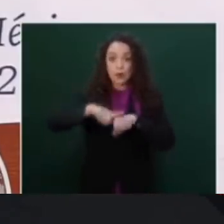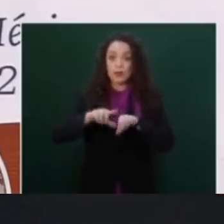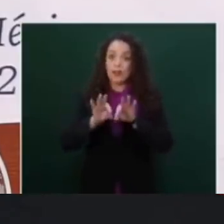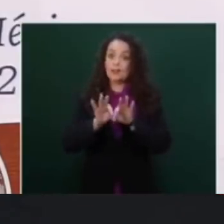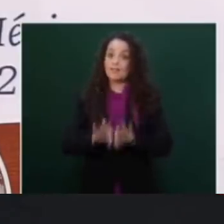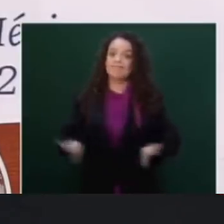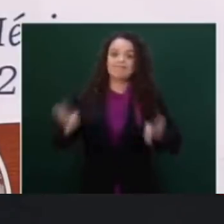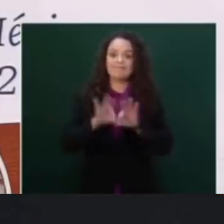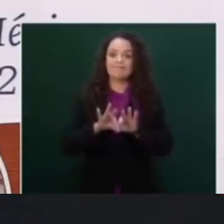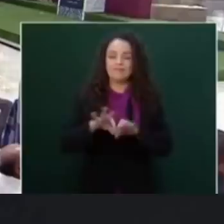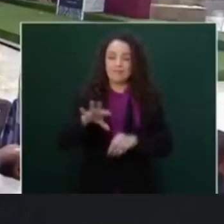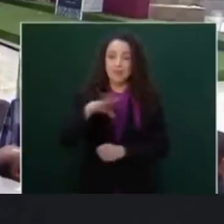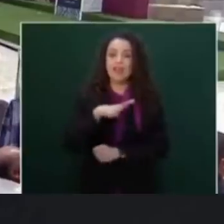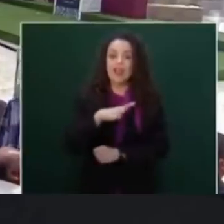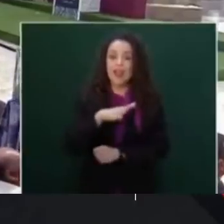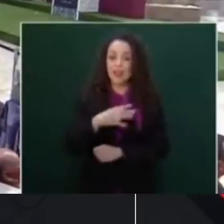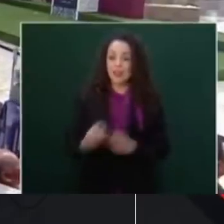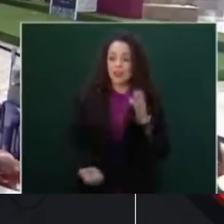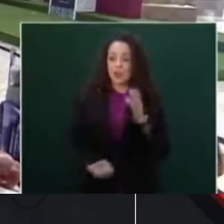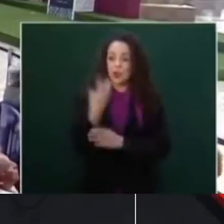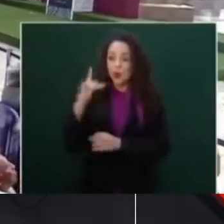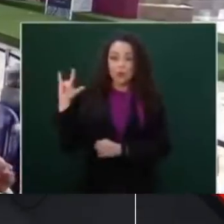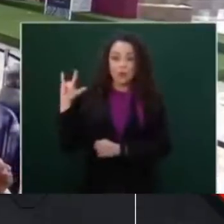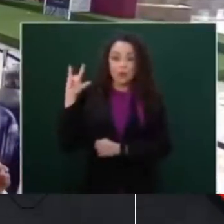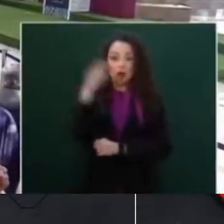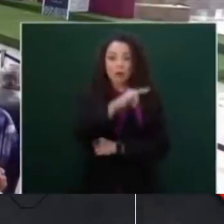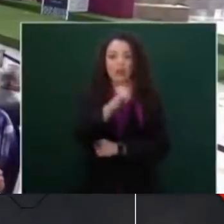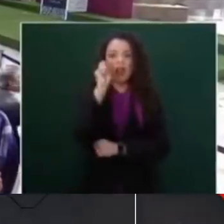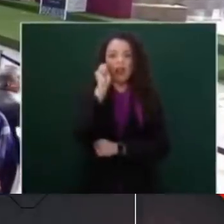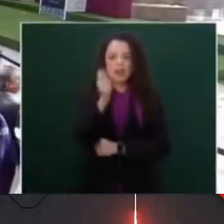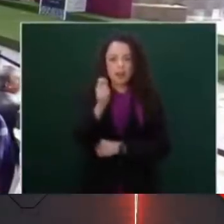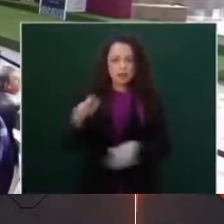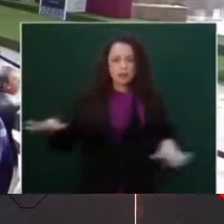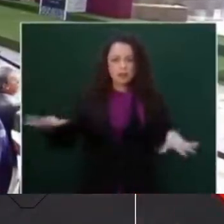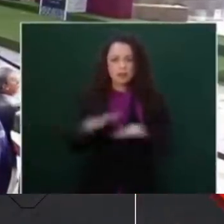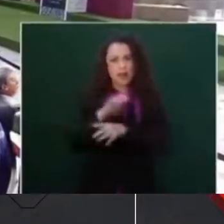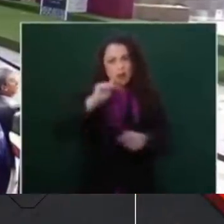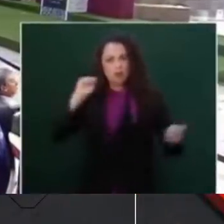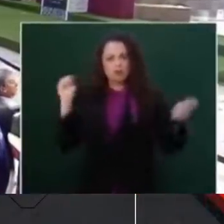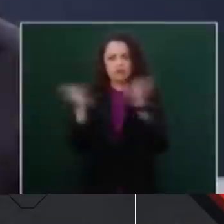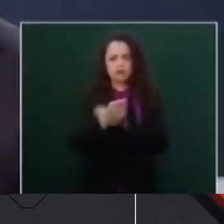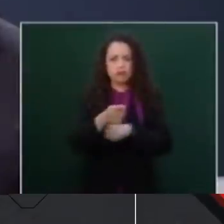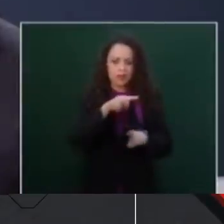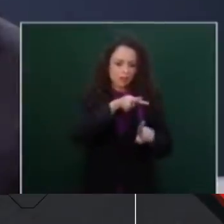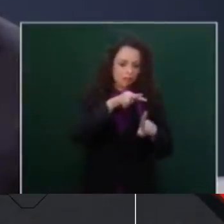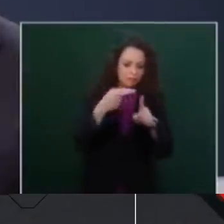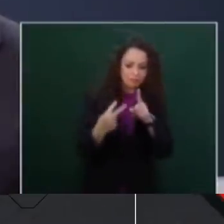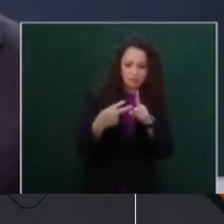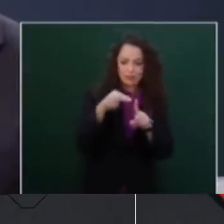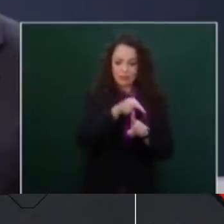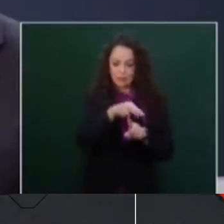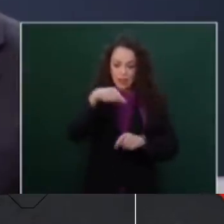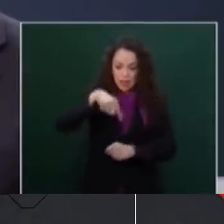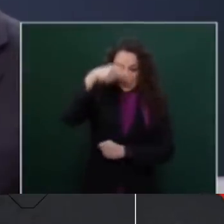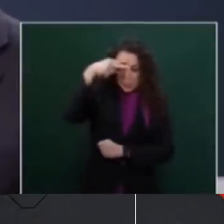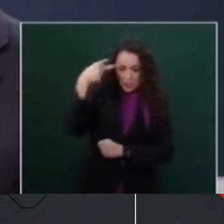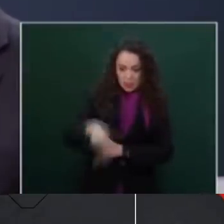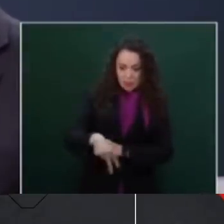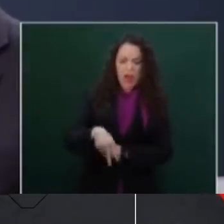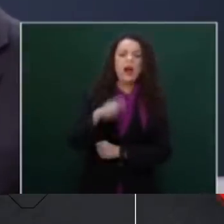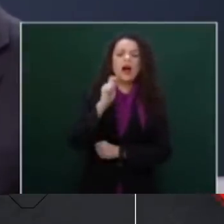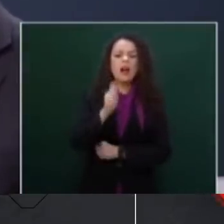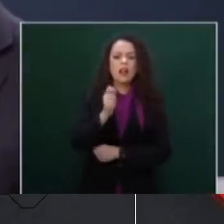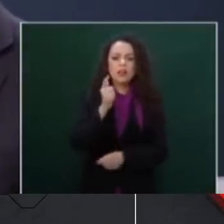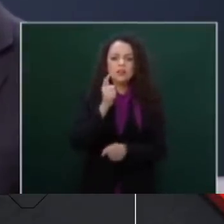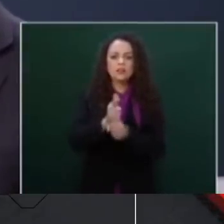nuevo aeropuerto es un proyecto con visión transformadora que nos da la oportunidad de refrendar a México como un amigo solidario